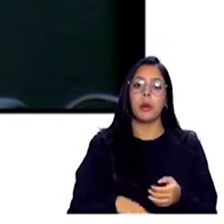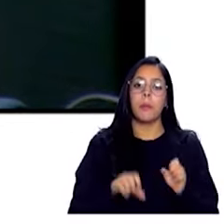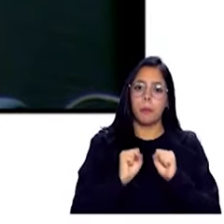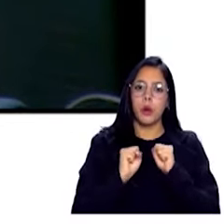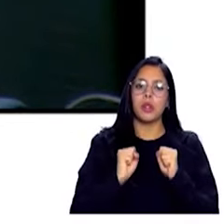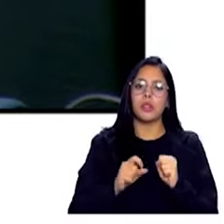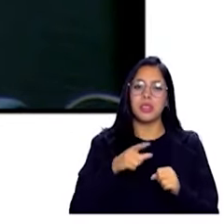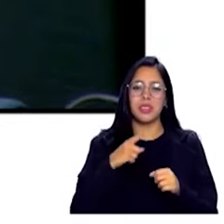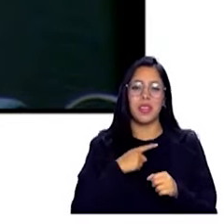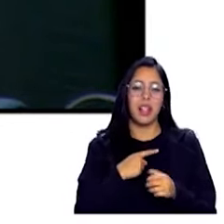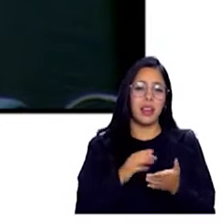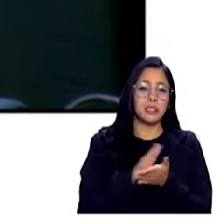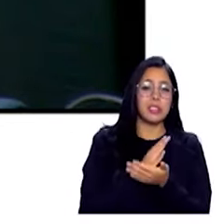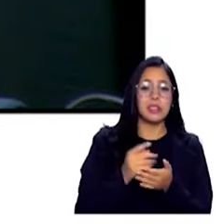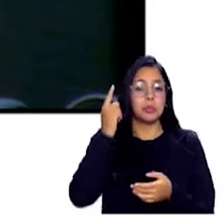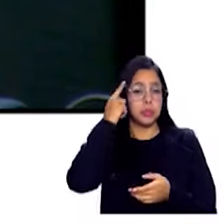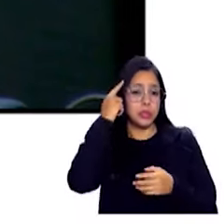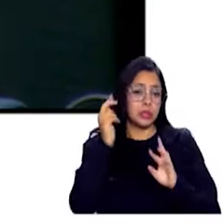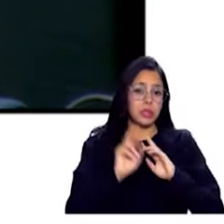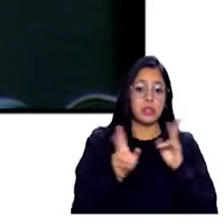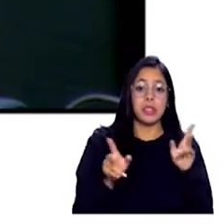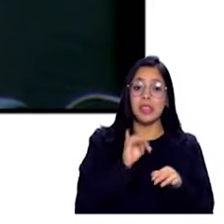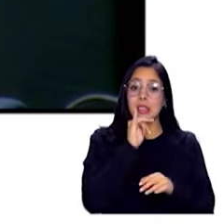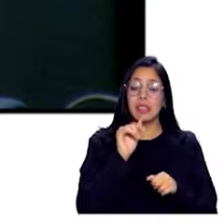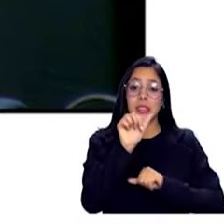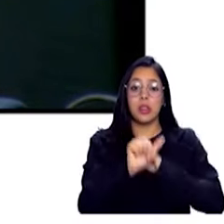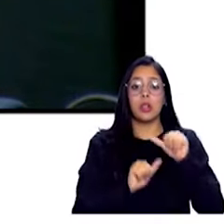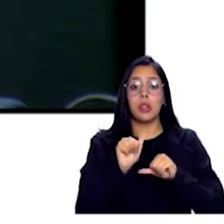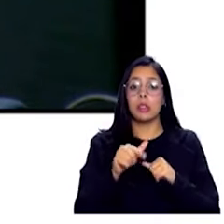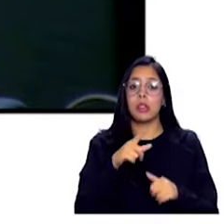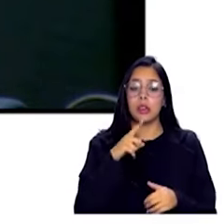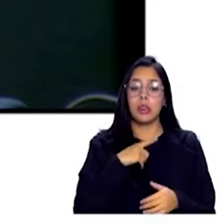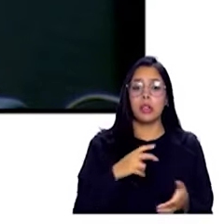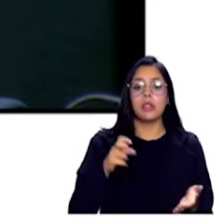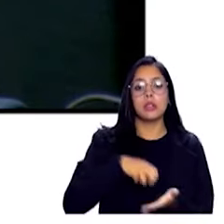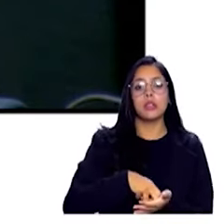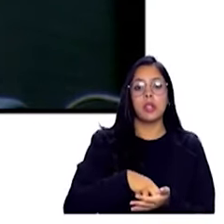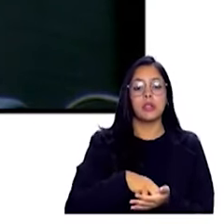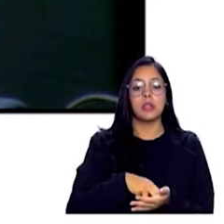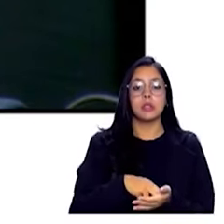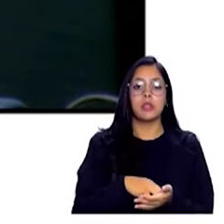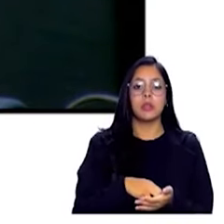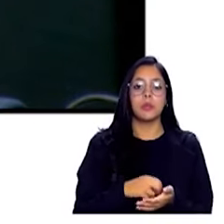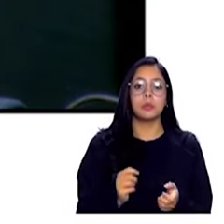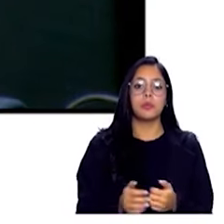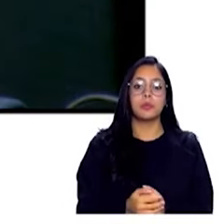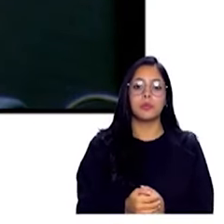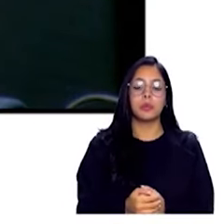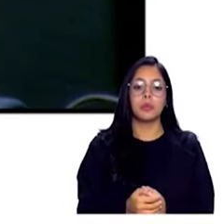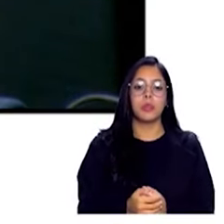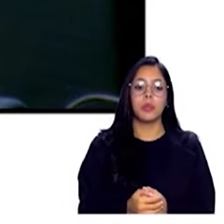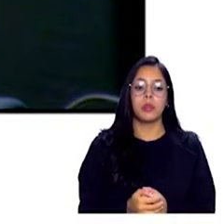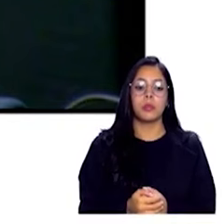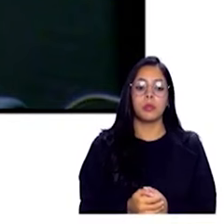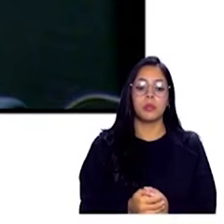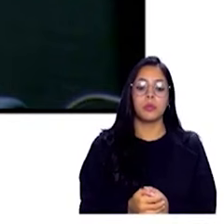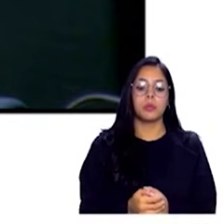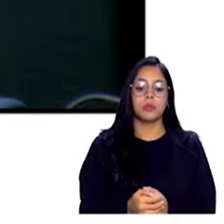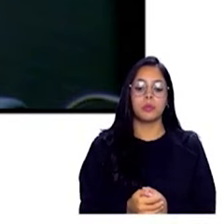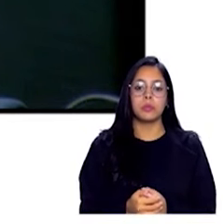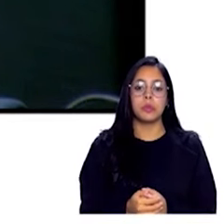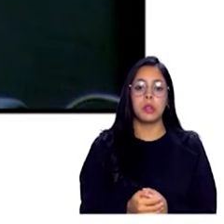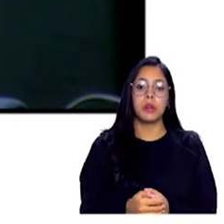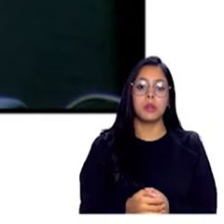no no aportan nada Y parte del riesgo de contradicción pues tienen menor fuerza